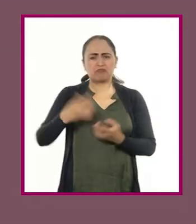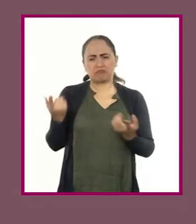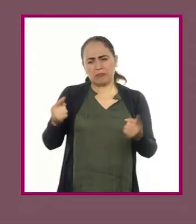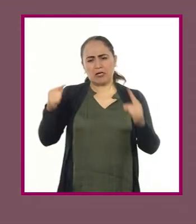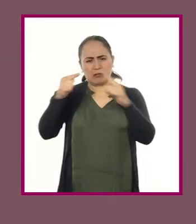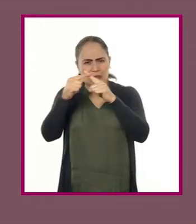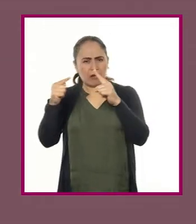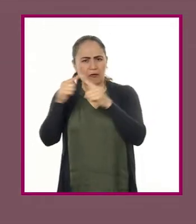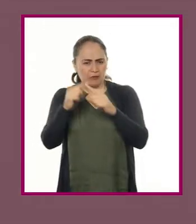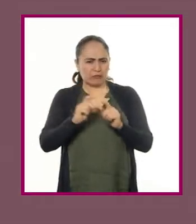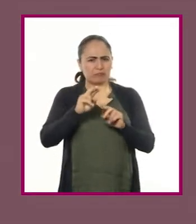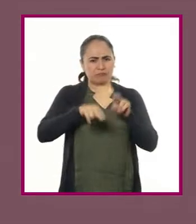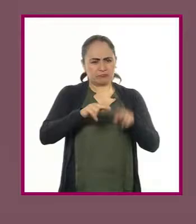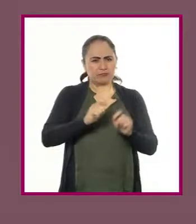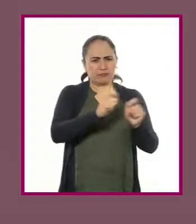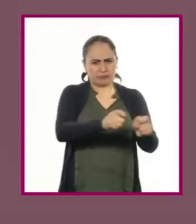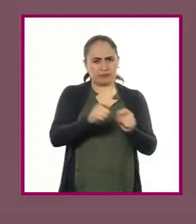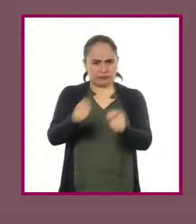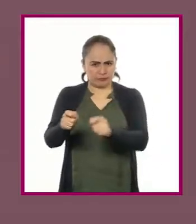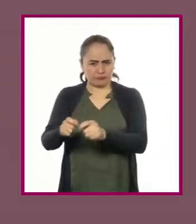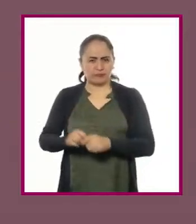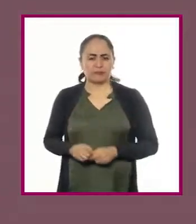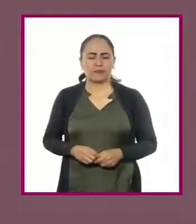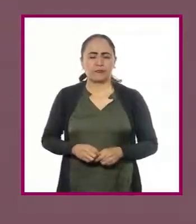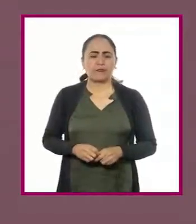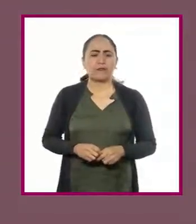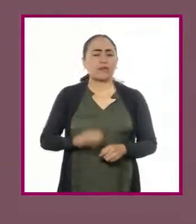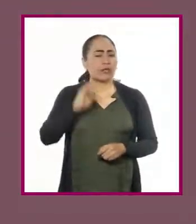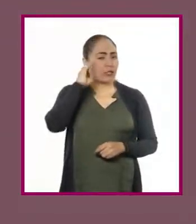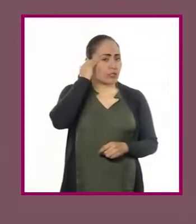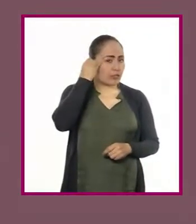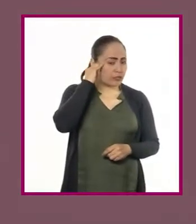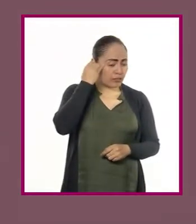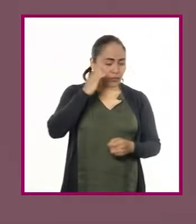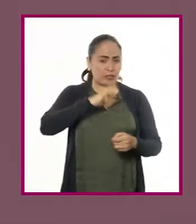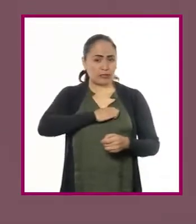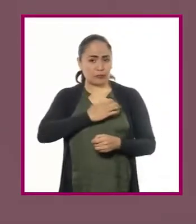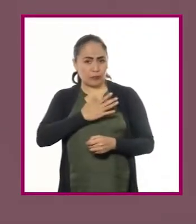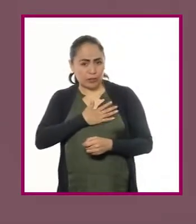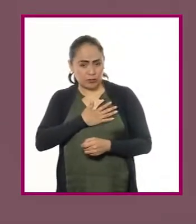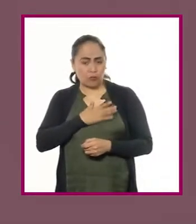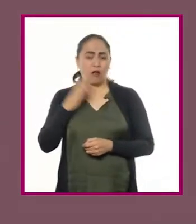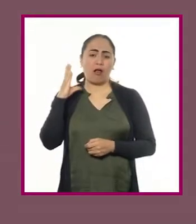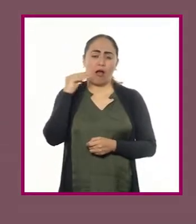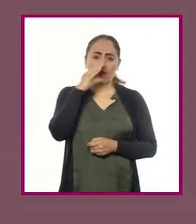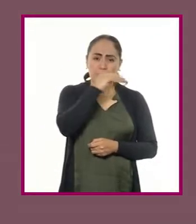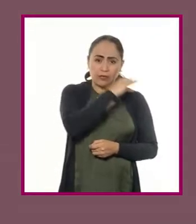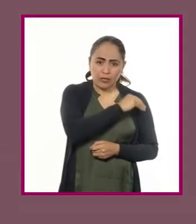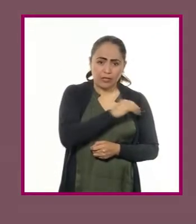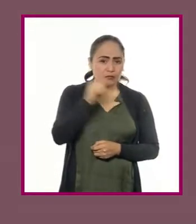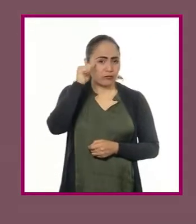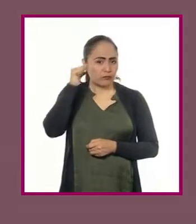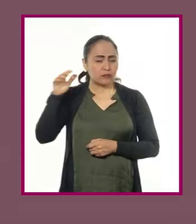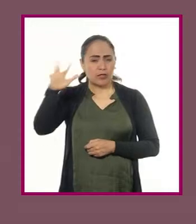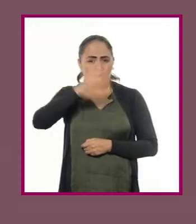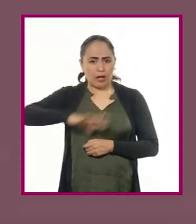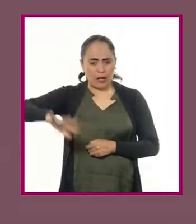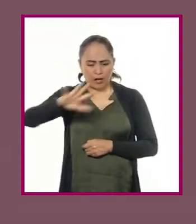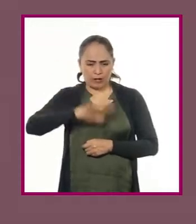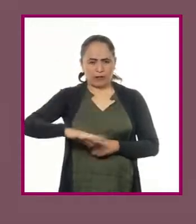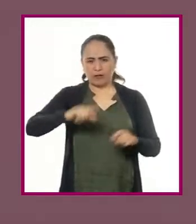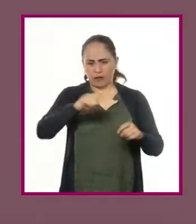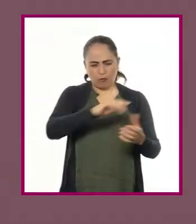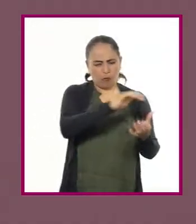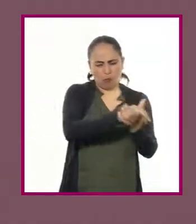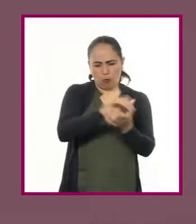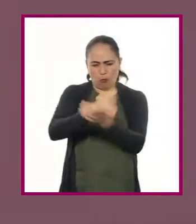eclesiásticos menores. La mezcla entre indígenas, españoles, africanos y asiáticos dio